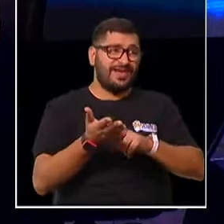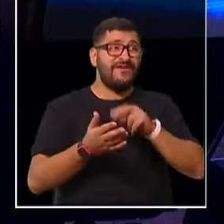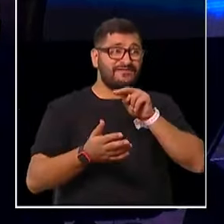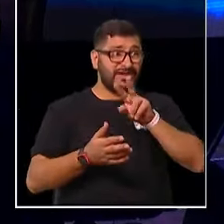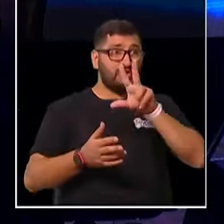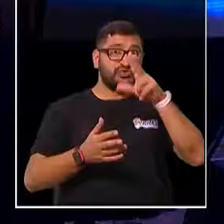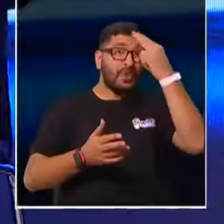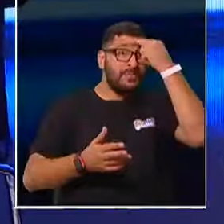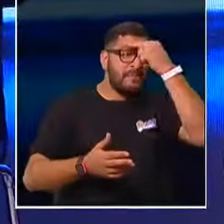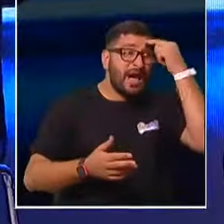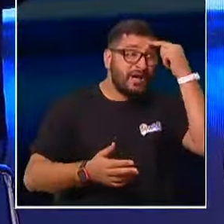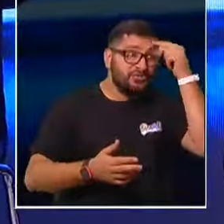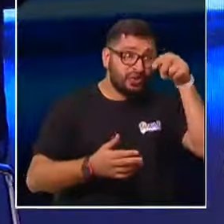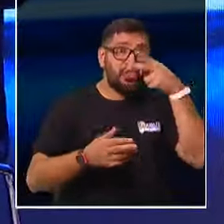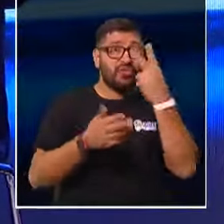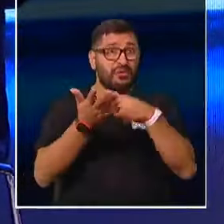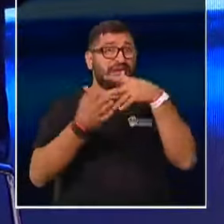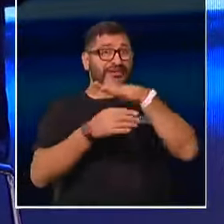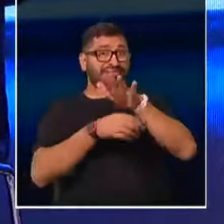de